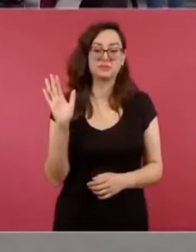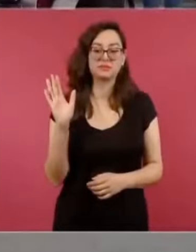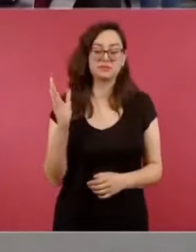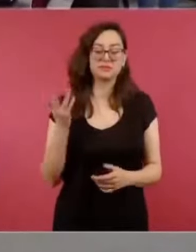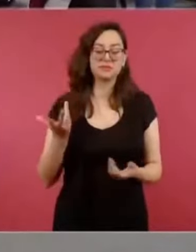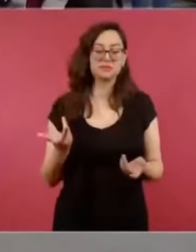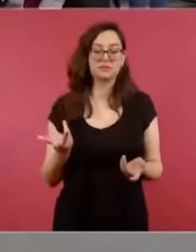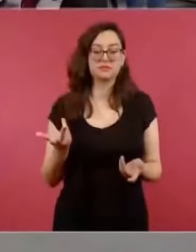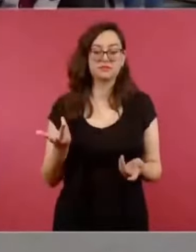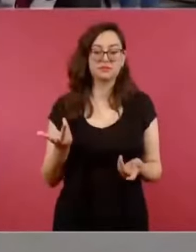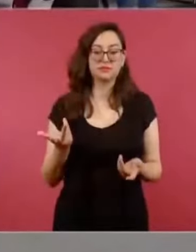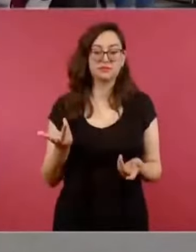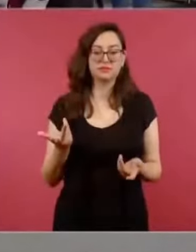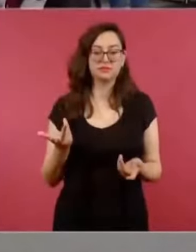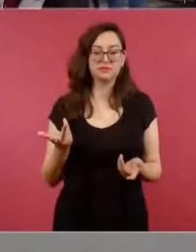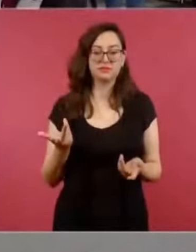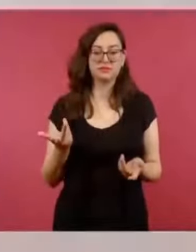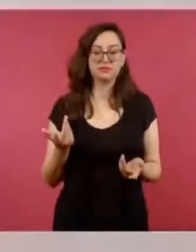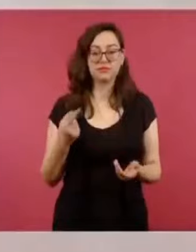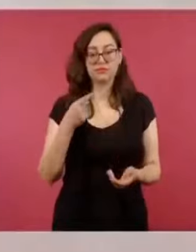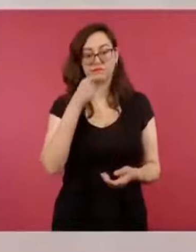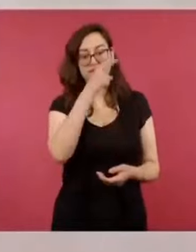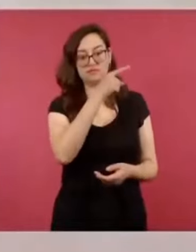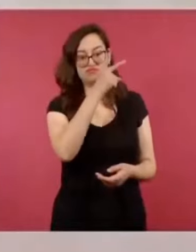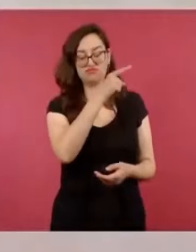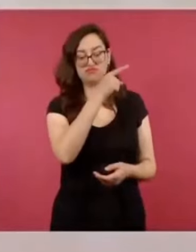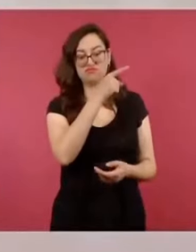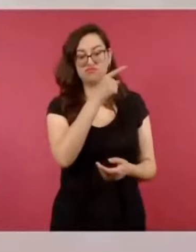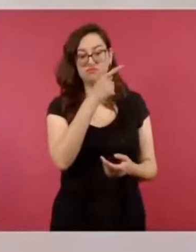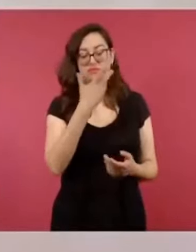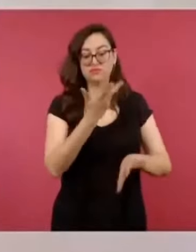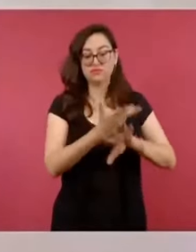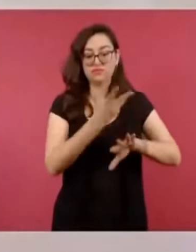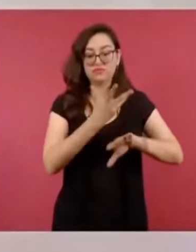los del Departamento de Estado